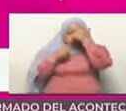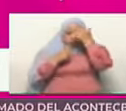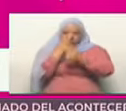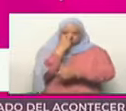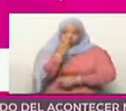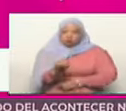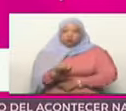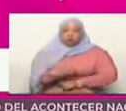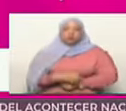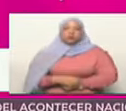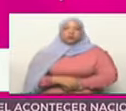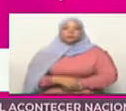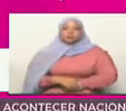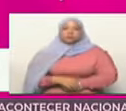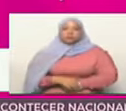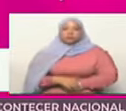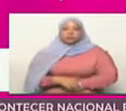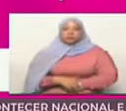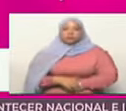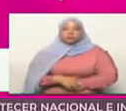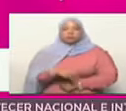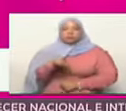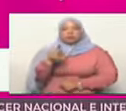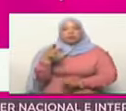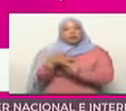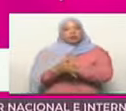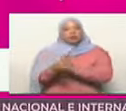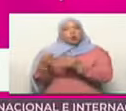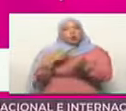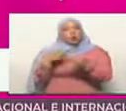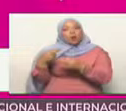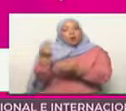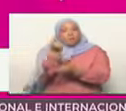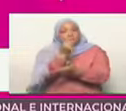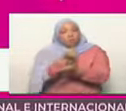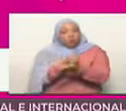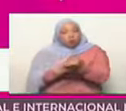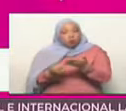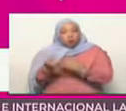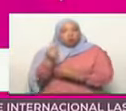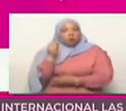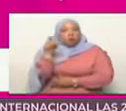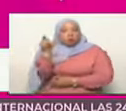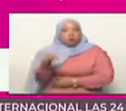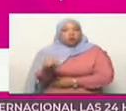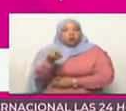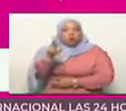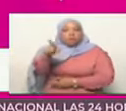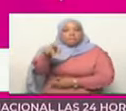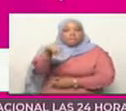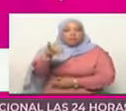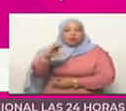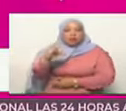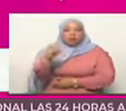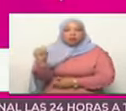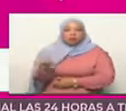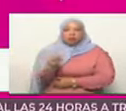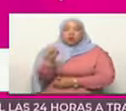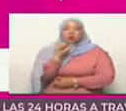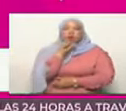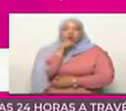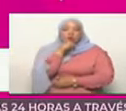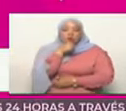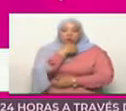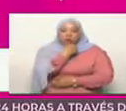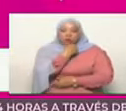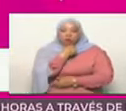sí. ¿Y ese Picasso qué relación tiene con el famoso Picasso? Bueno, tengo una buena relación,